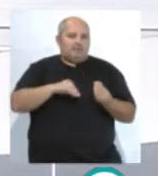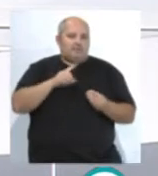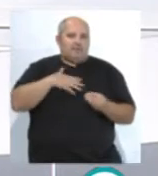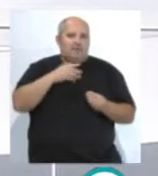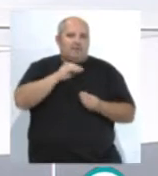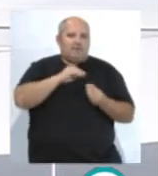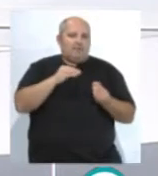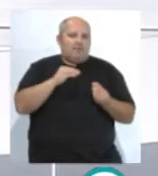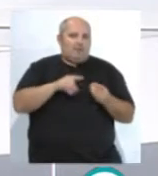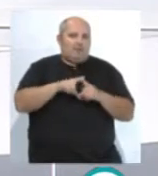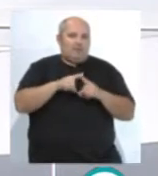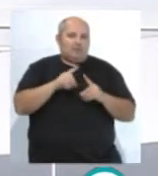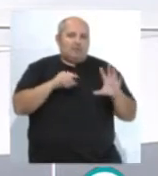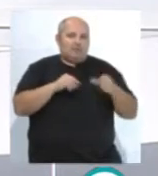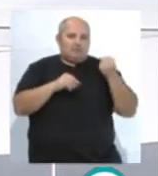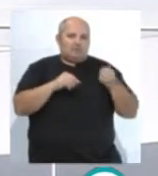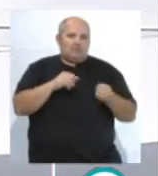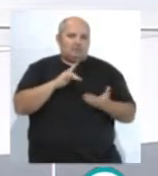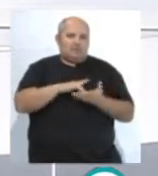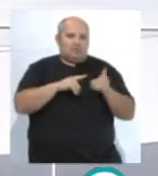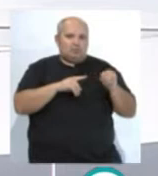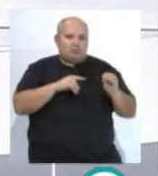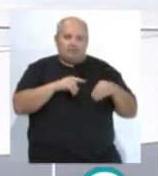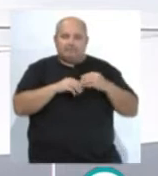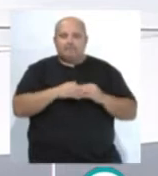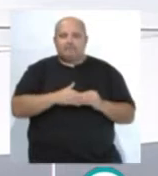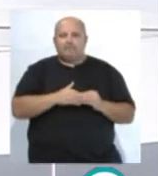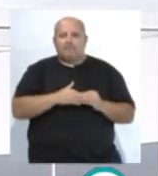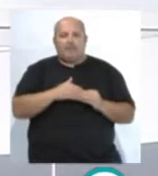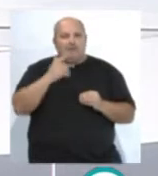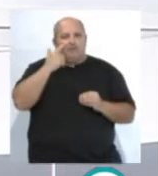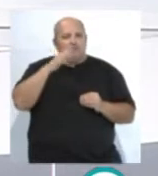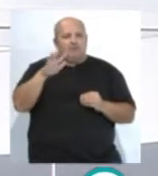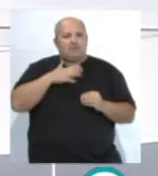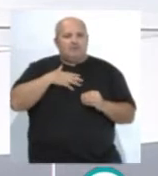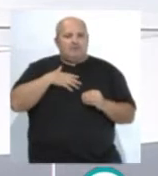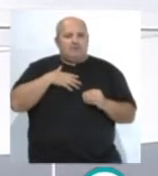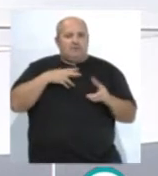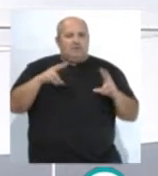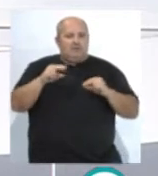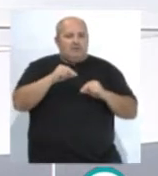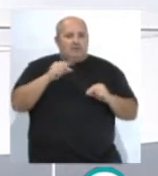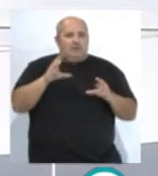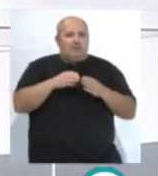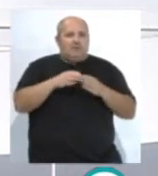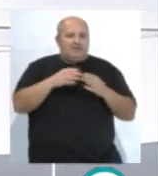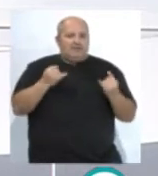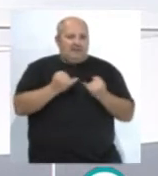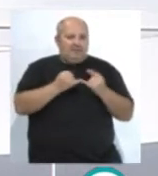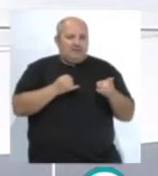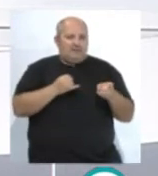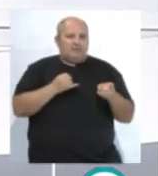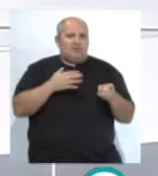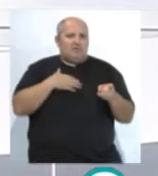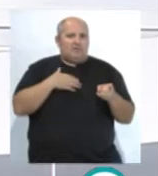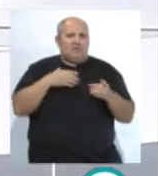Unión Deportiva Las Palmas, que ya había logrado esa. Claro, fíjense en ustedes lo que estamos hablando. Un equipo como el Tenerife, un